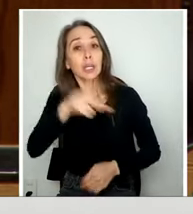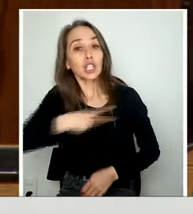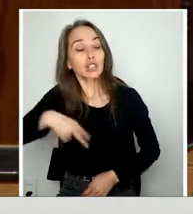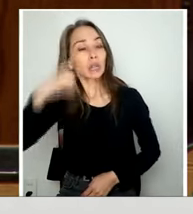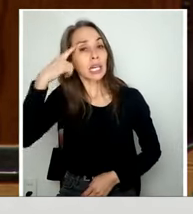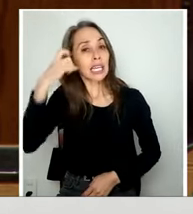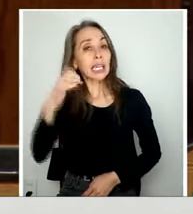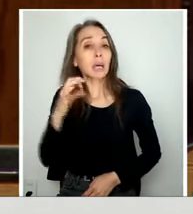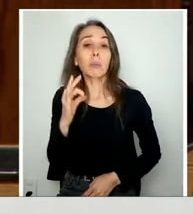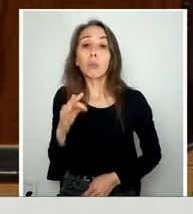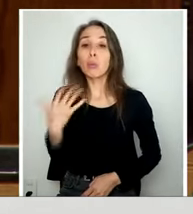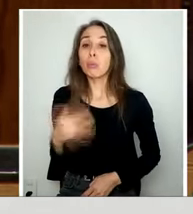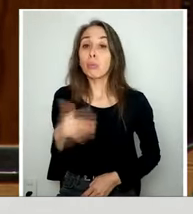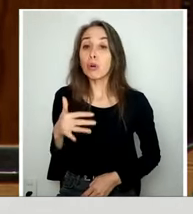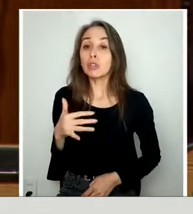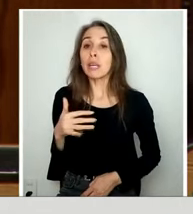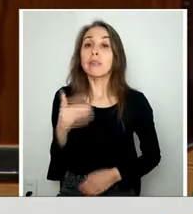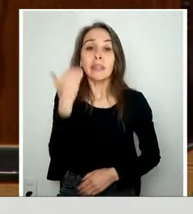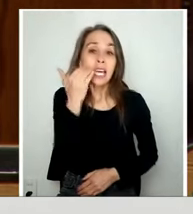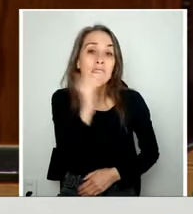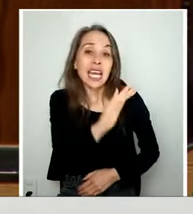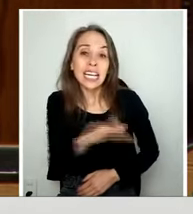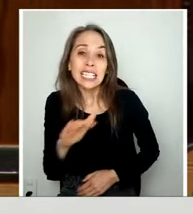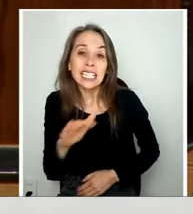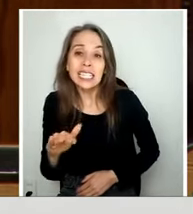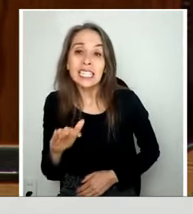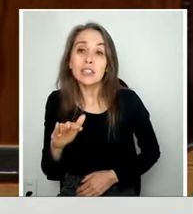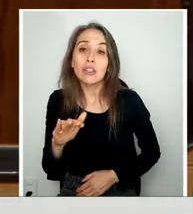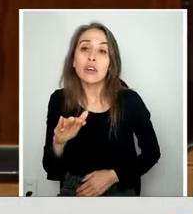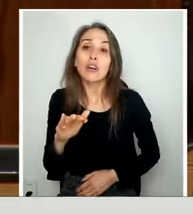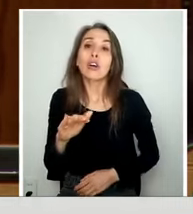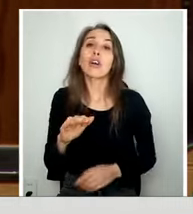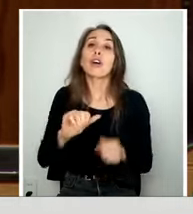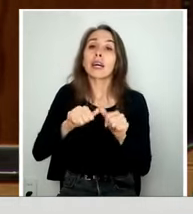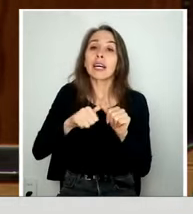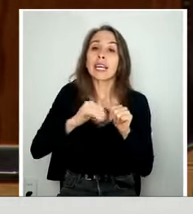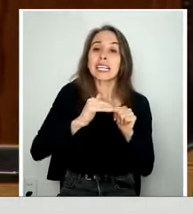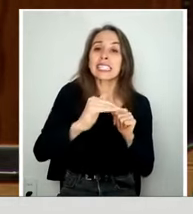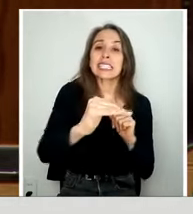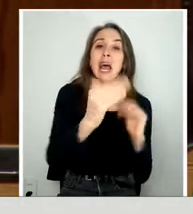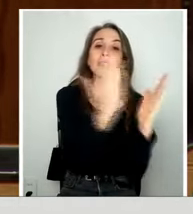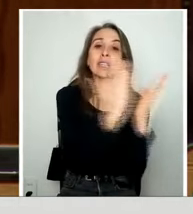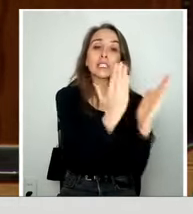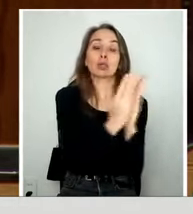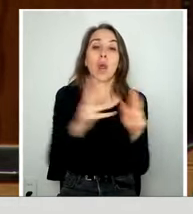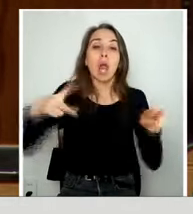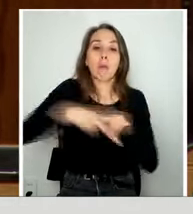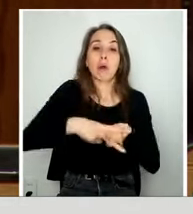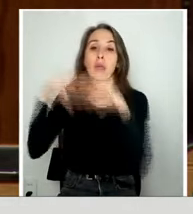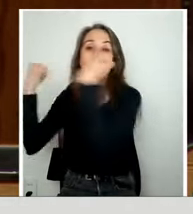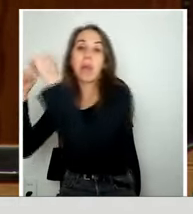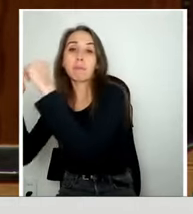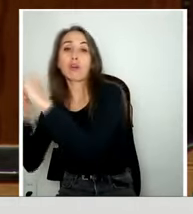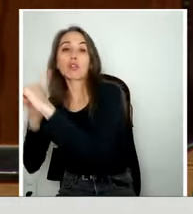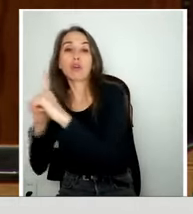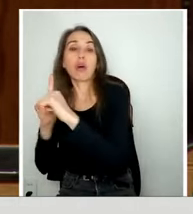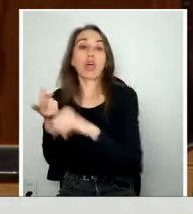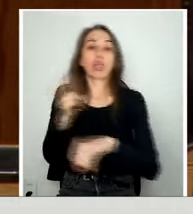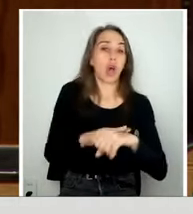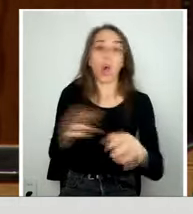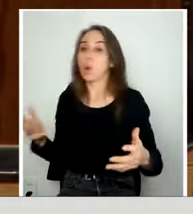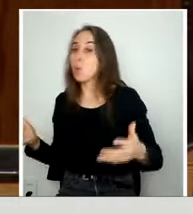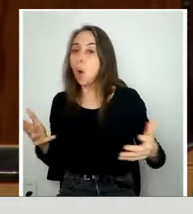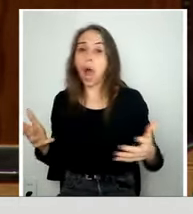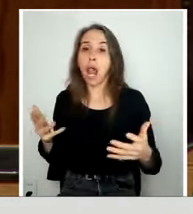muy importante que los niños puedan tener una estabilidad en este proceso educativo que no producto de poder compatibilizar con el tema